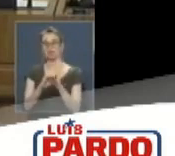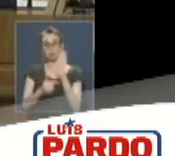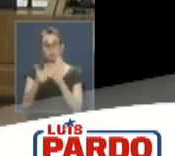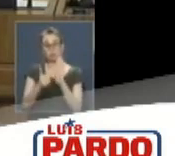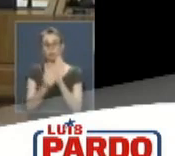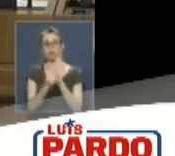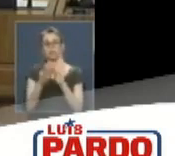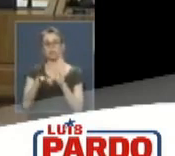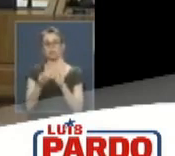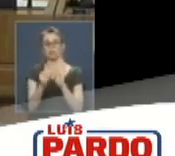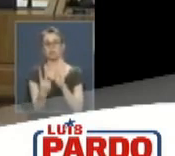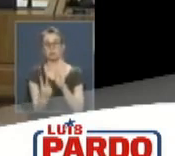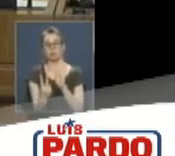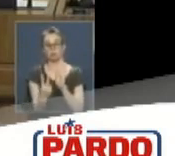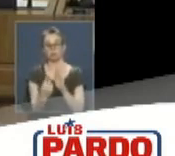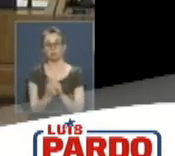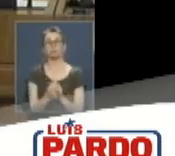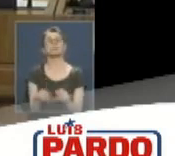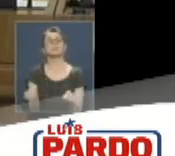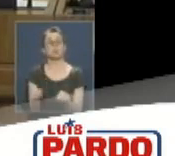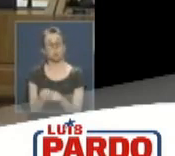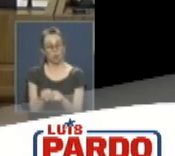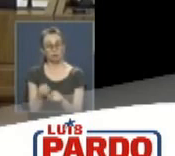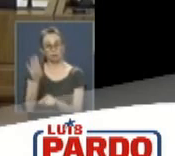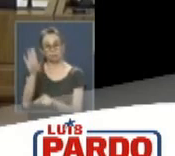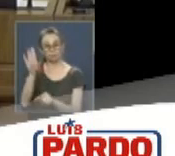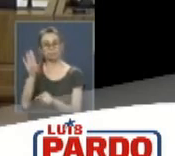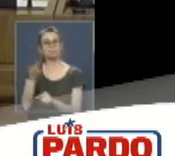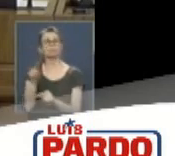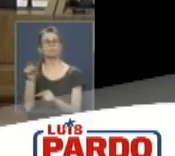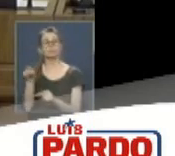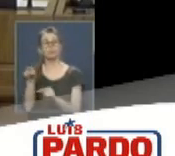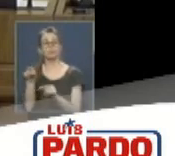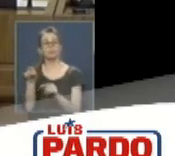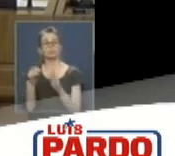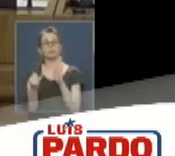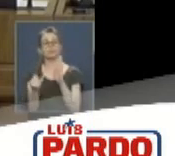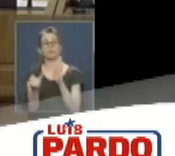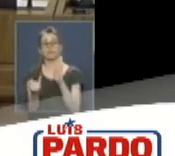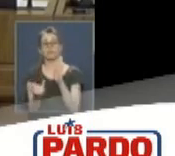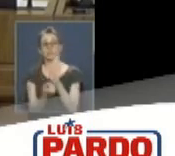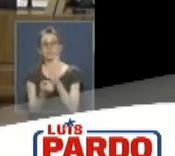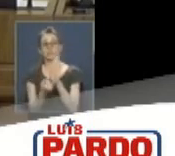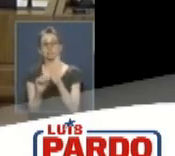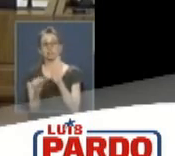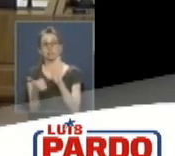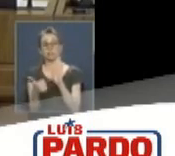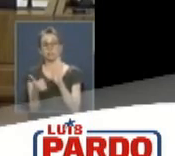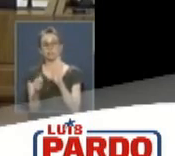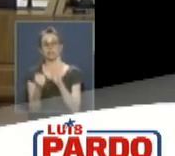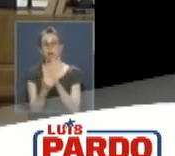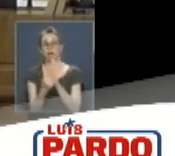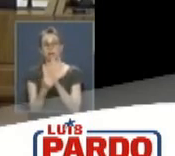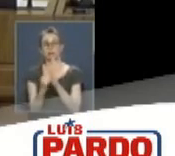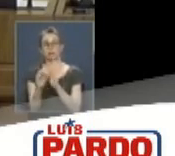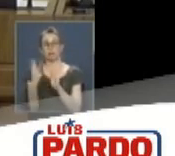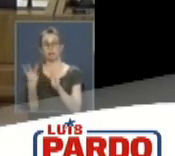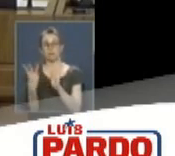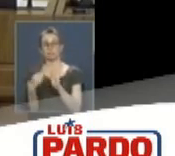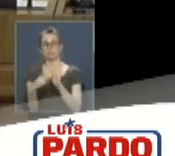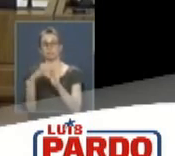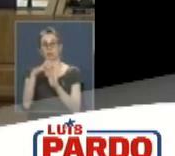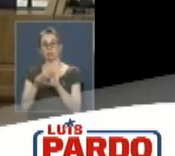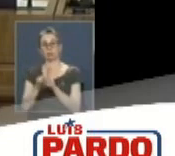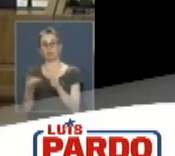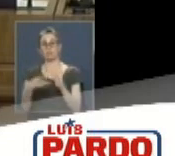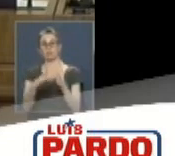artículo 19, número 2. Igualmente, hago reserva de constitucionalidad por inciso sexto del artículo tercero de este